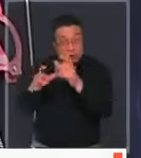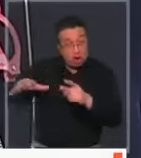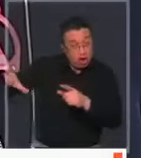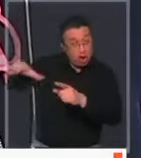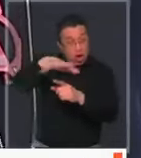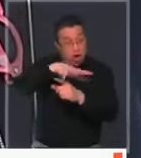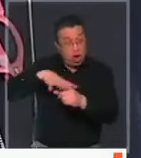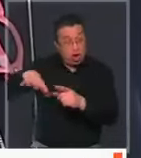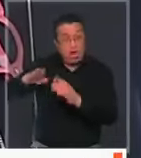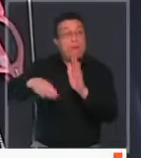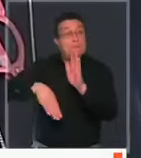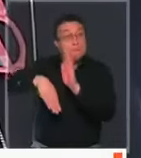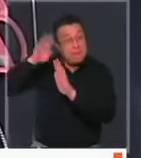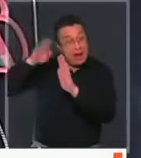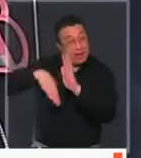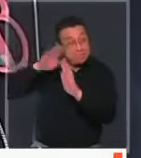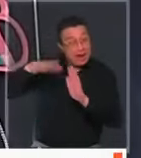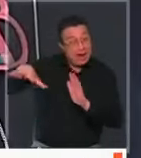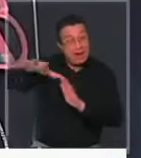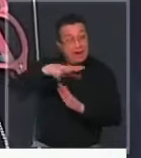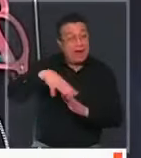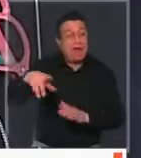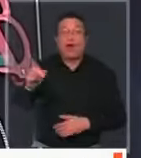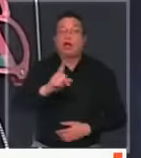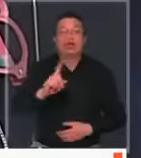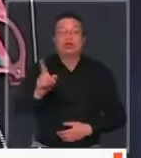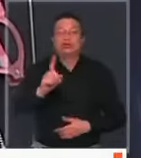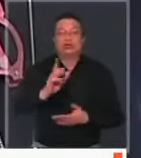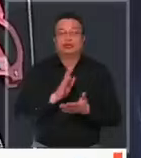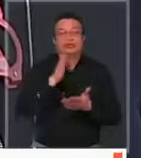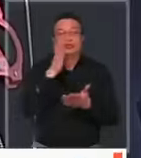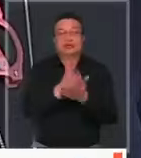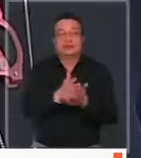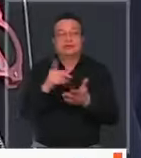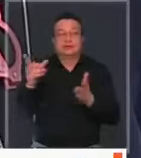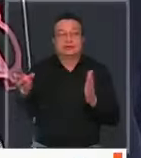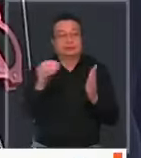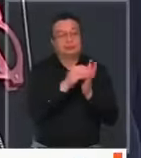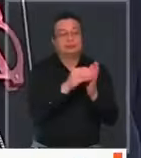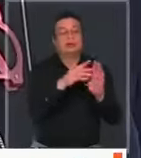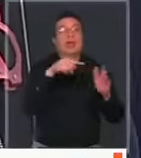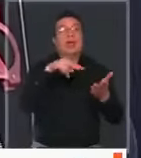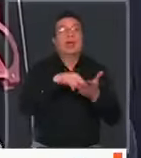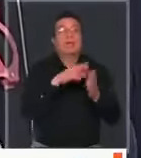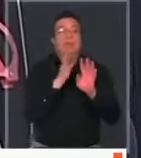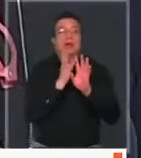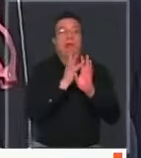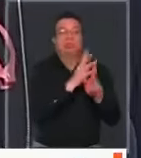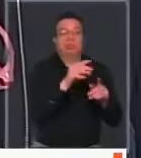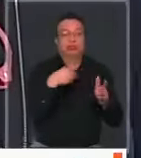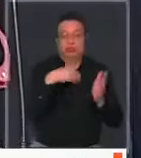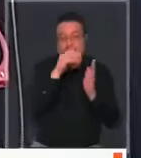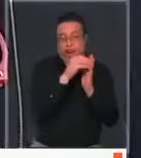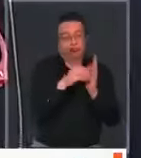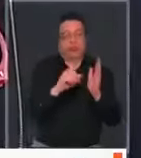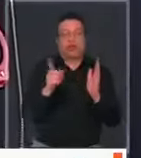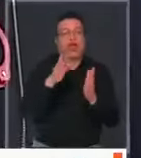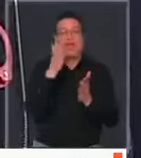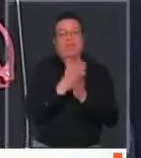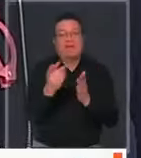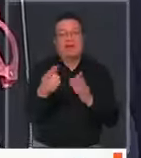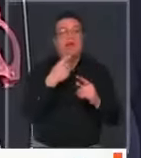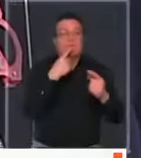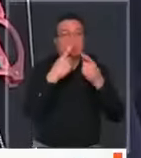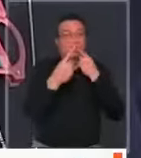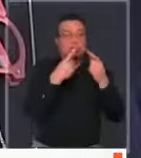la gran parte de esas personas no correspondía a estar en una lista de espera de la que nosotros tenemos registrada y que son para consultas